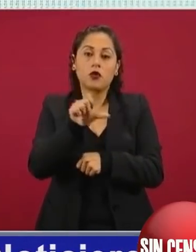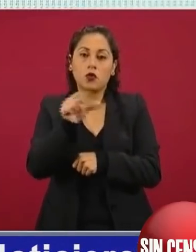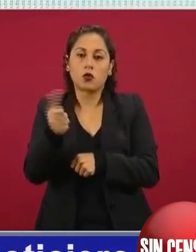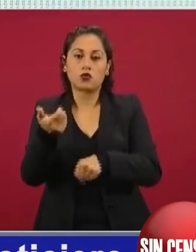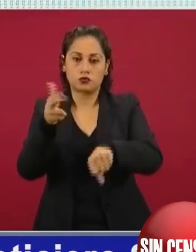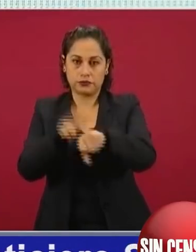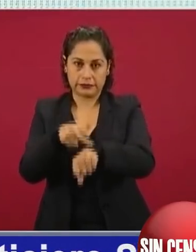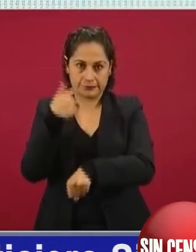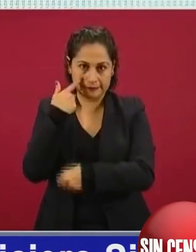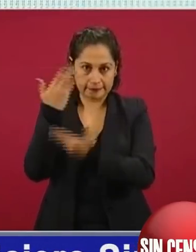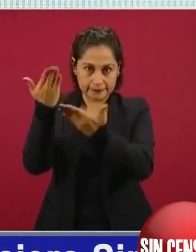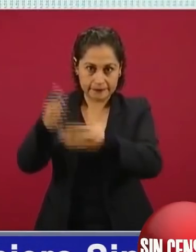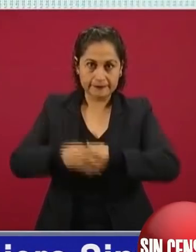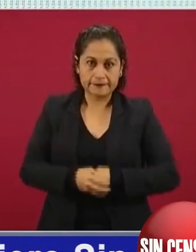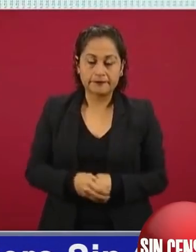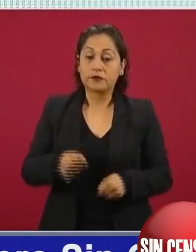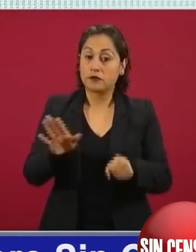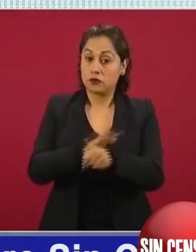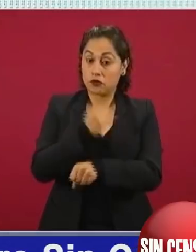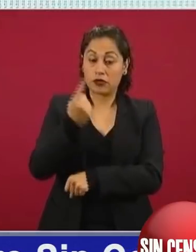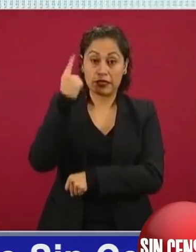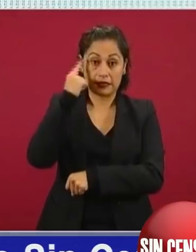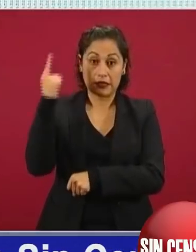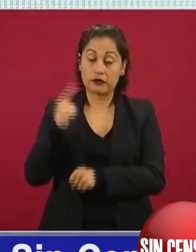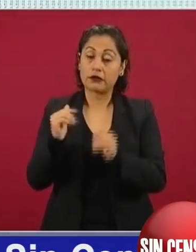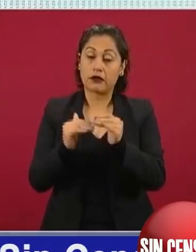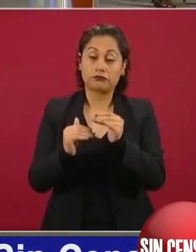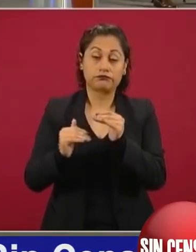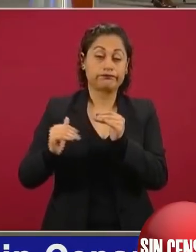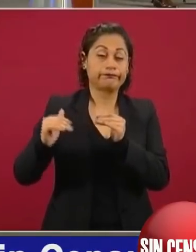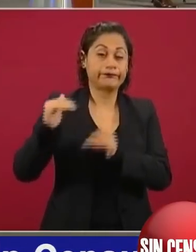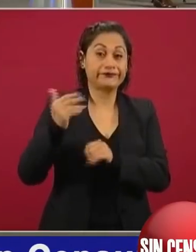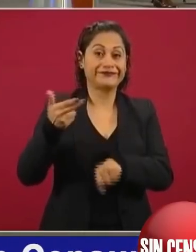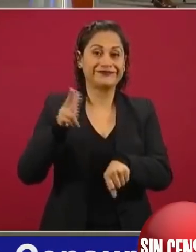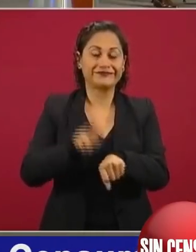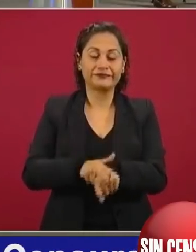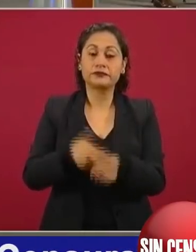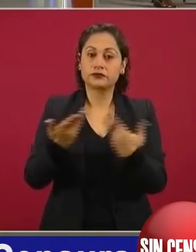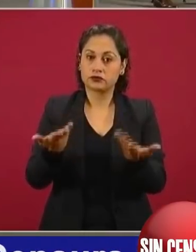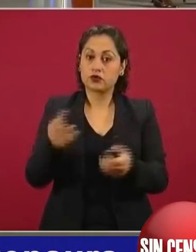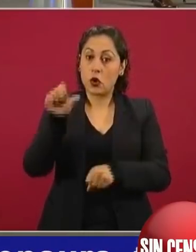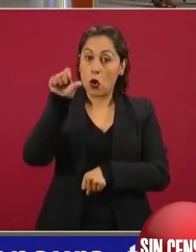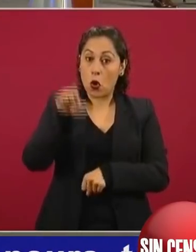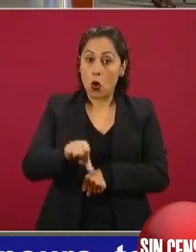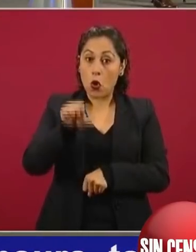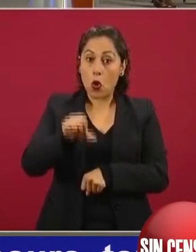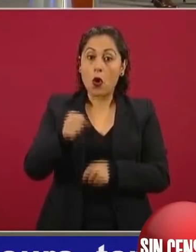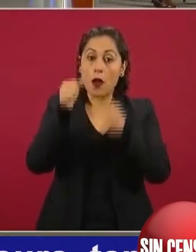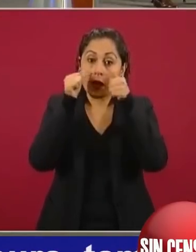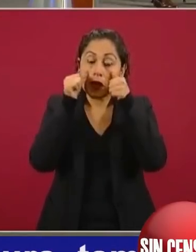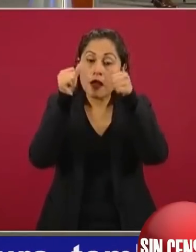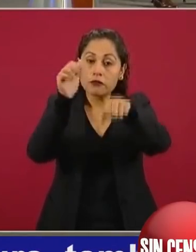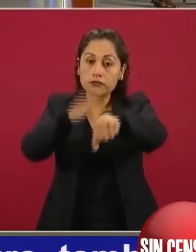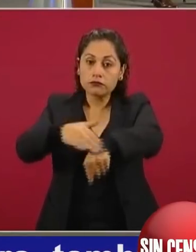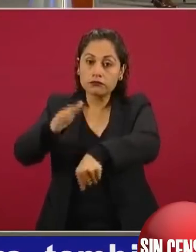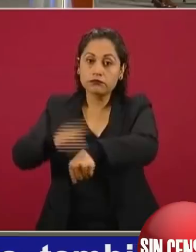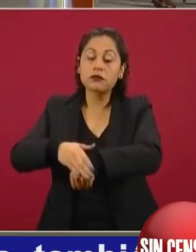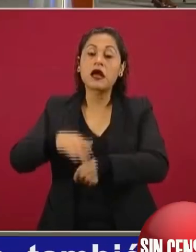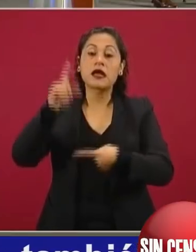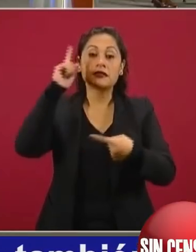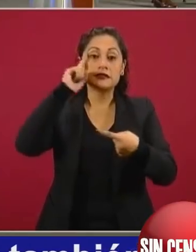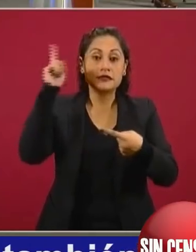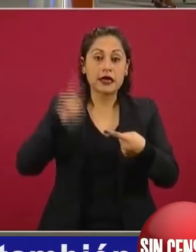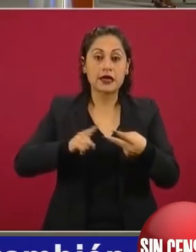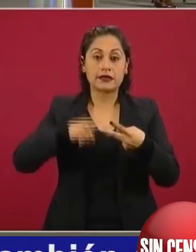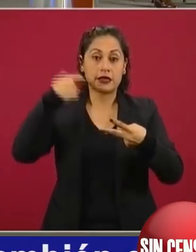las hospitalizaciones porque Zacatecas también va a la alza. Entonces, hoy vamos a destacar a Zacatecas y a Querétaro, junto